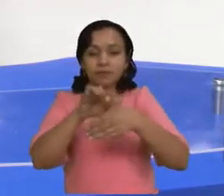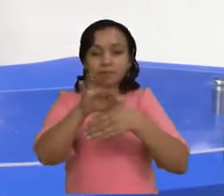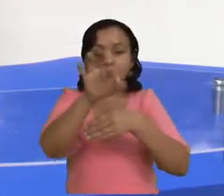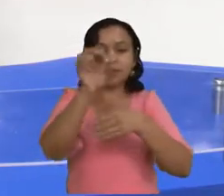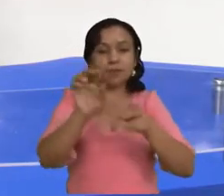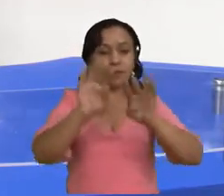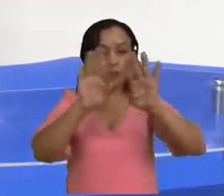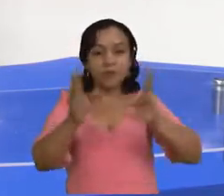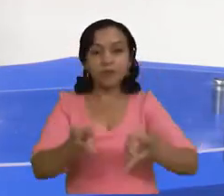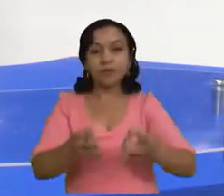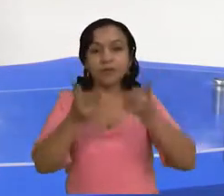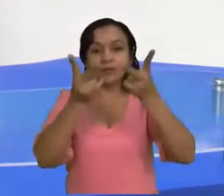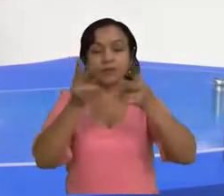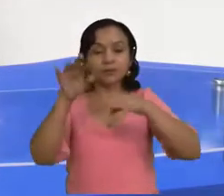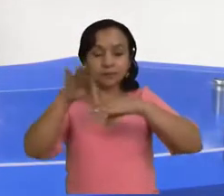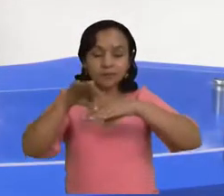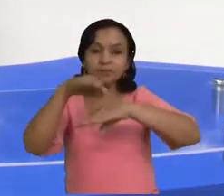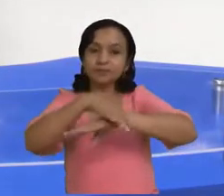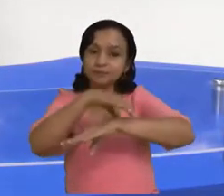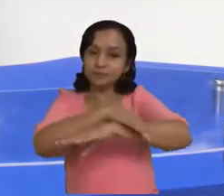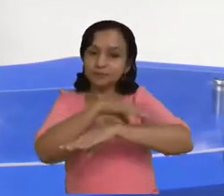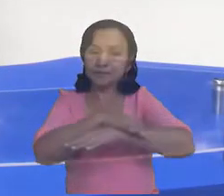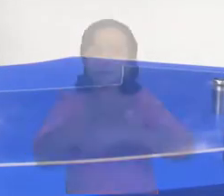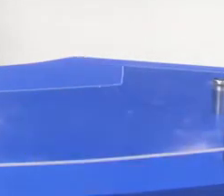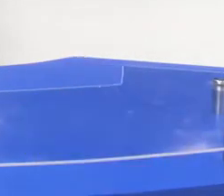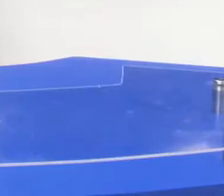la vicepresidenta compañera Rosario Murillo.